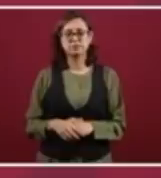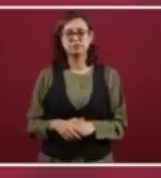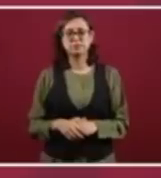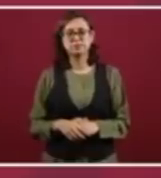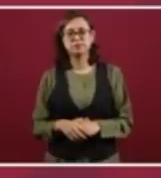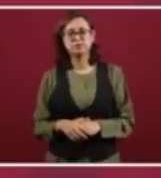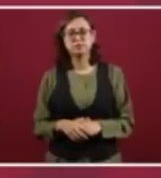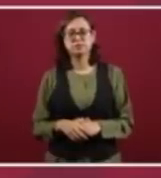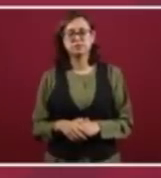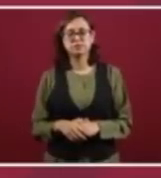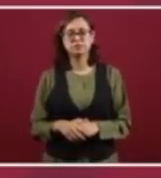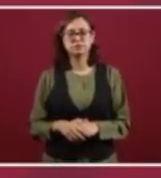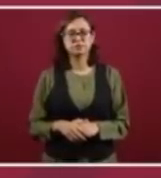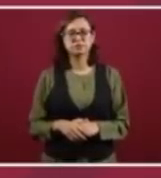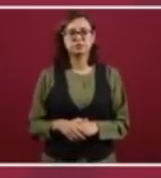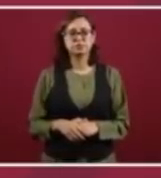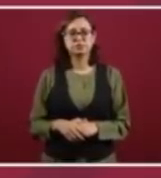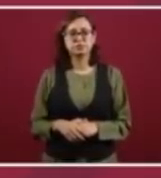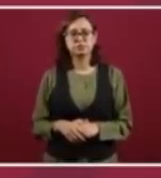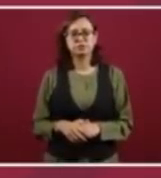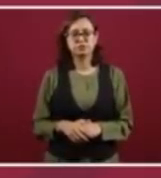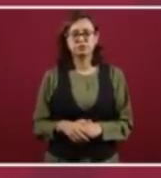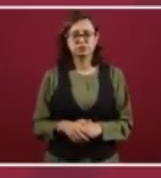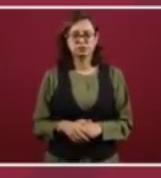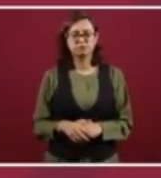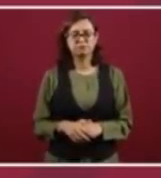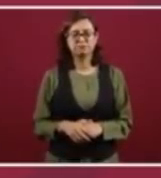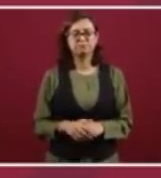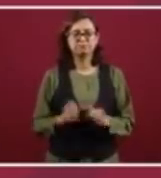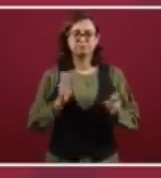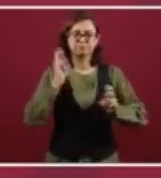teníamos que ir a visitar